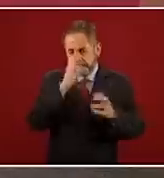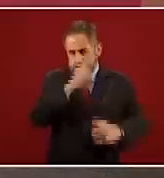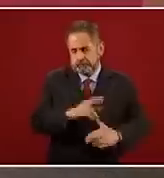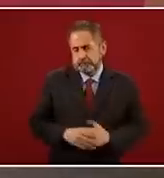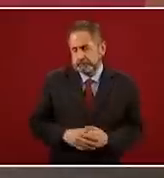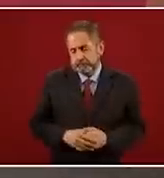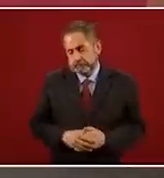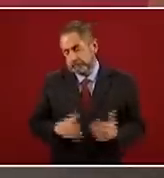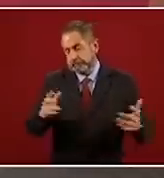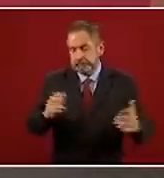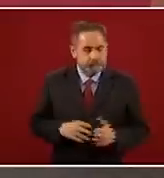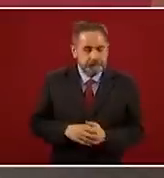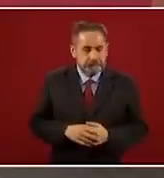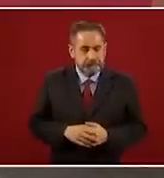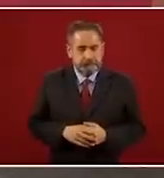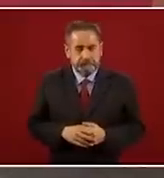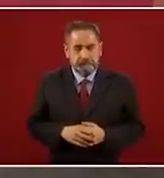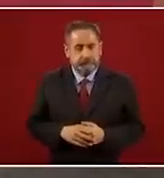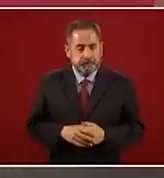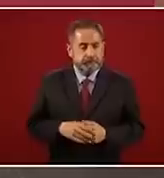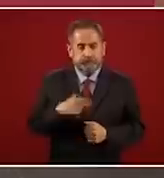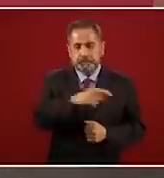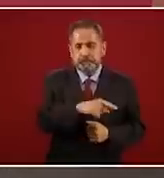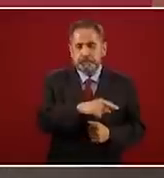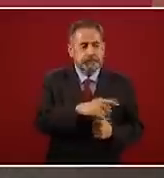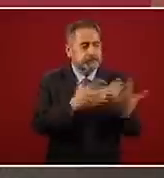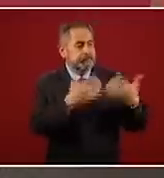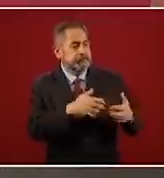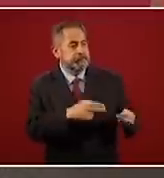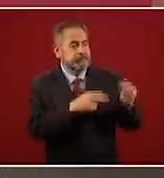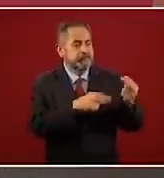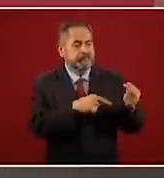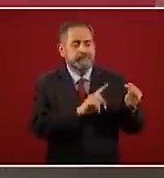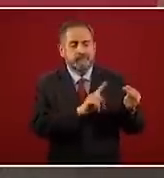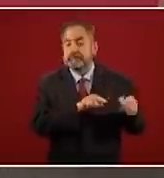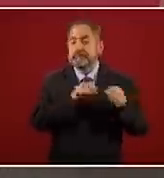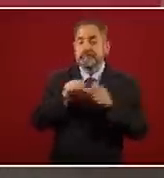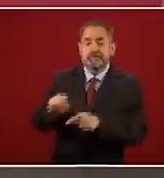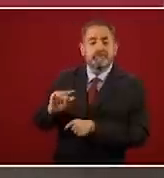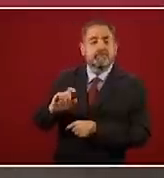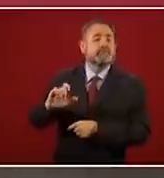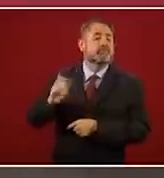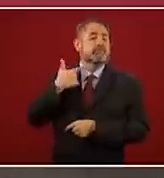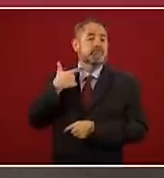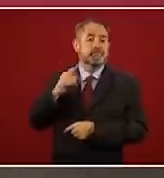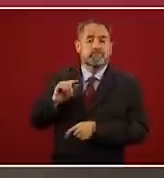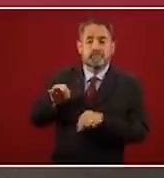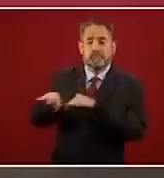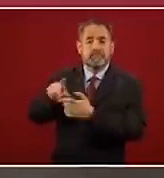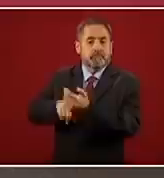Engañaron no las empresas, sino los funcionarios, porque